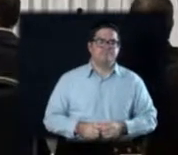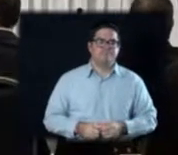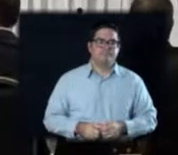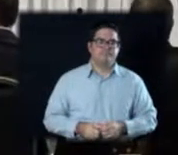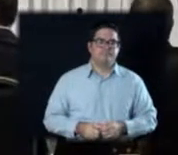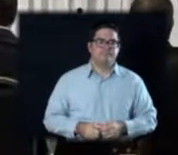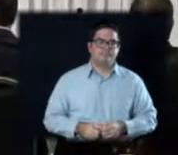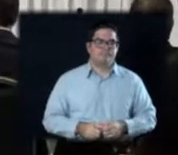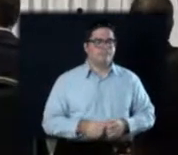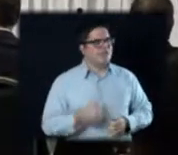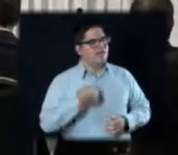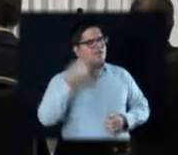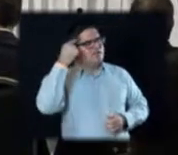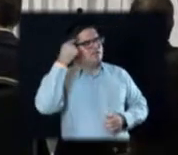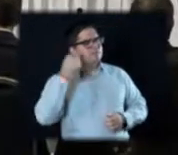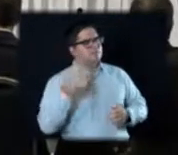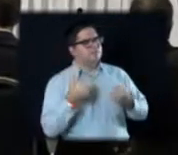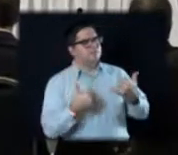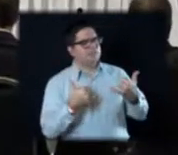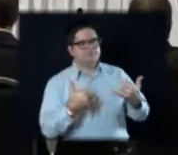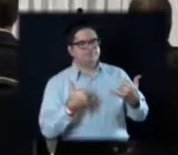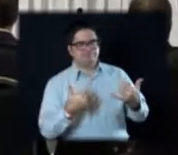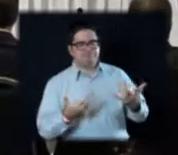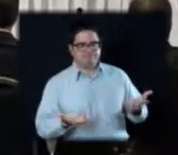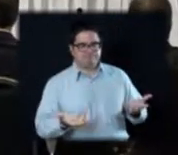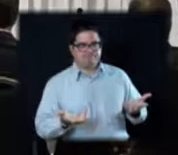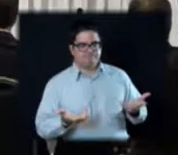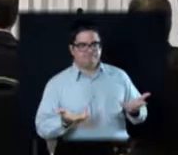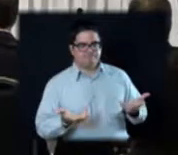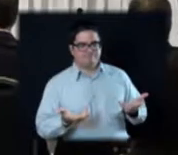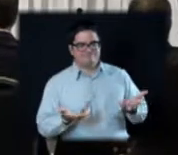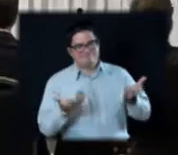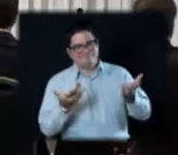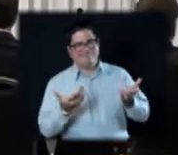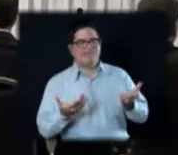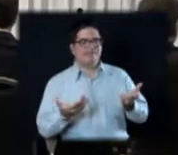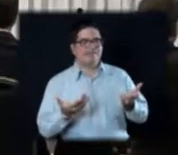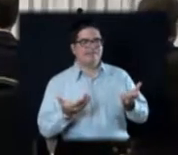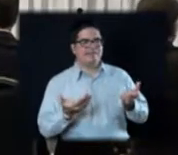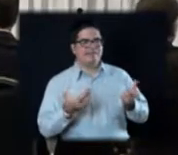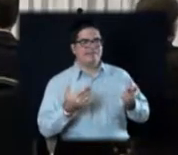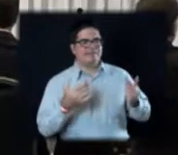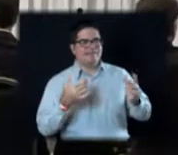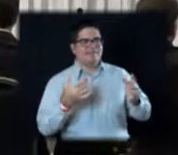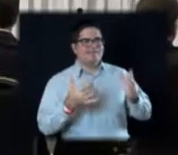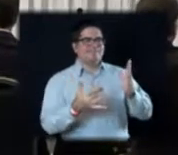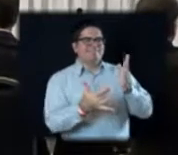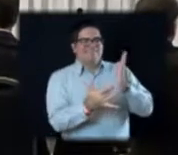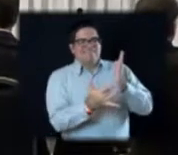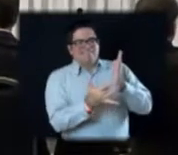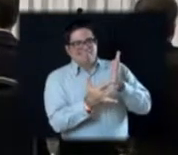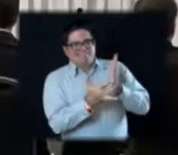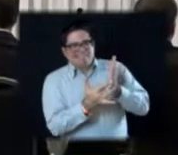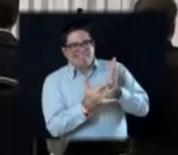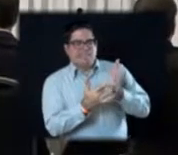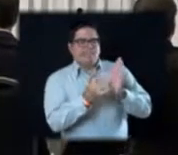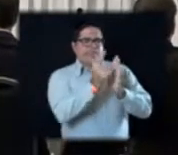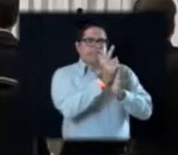se determina por mejores prácticas? Me parece que ahora mismo estamos bajo...